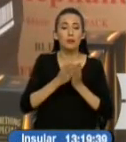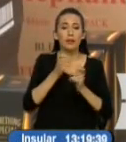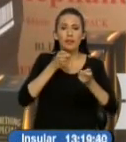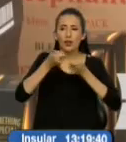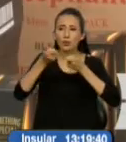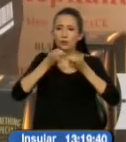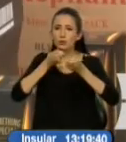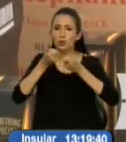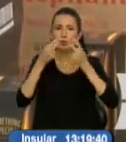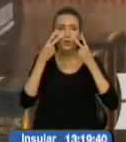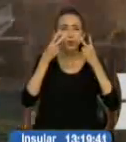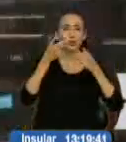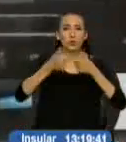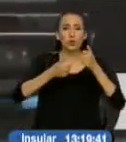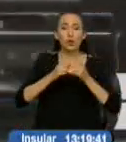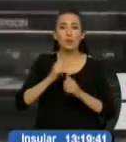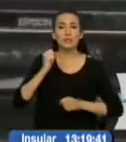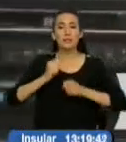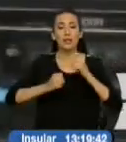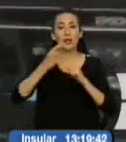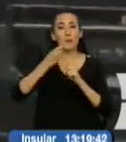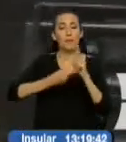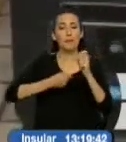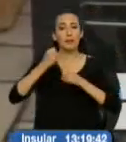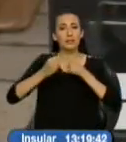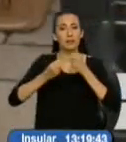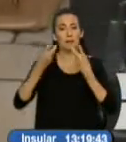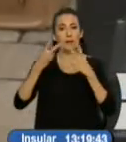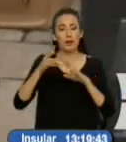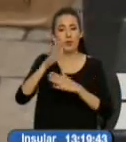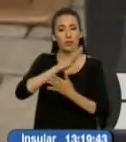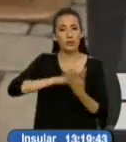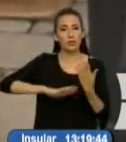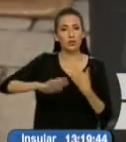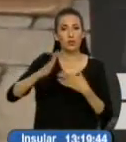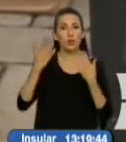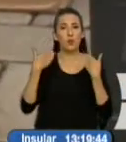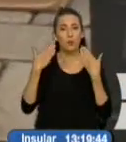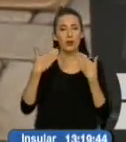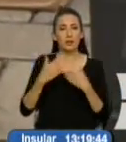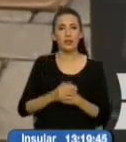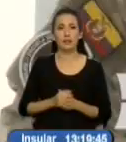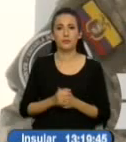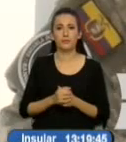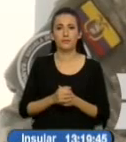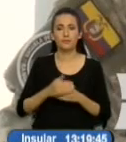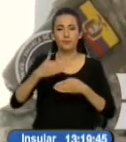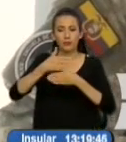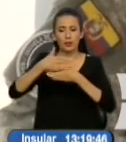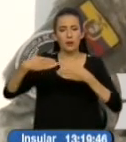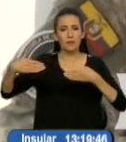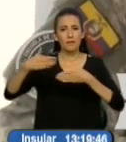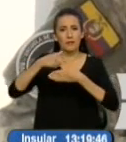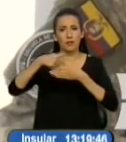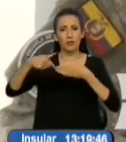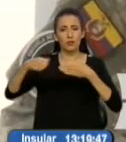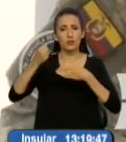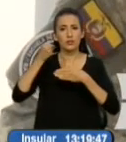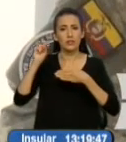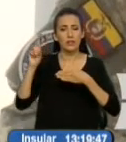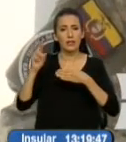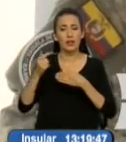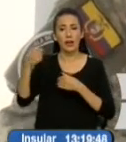controles realizados durante el mes de mayo en Guayaquil y sus alrededores. La frontera sur más o menos viene para el Guayaquil